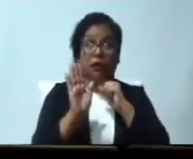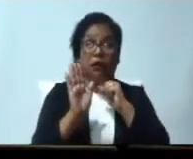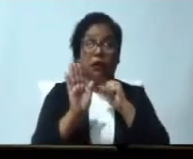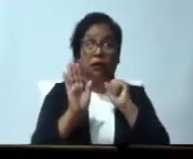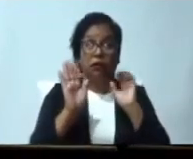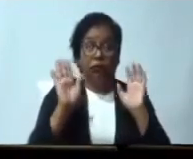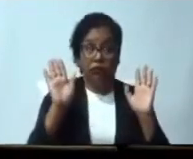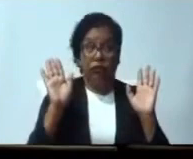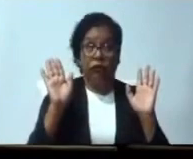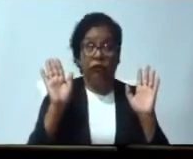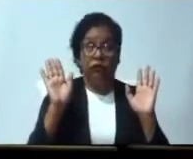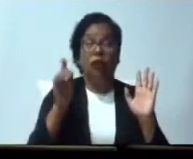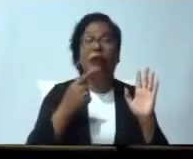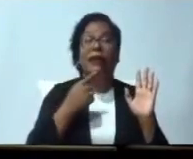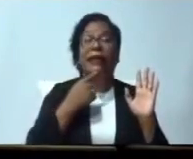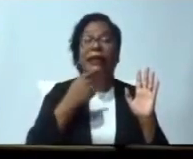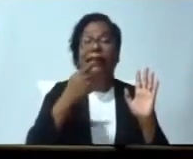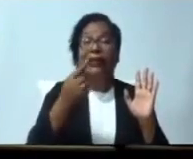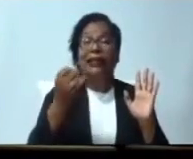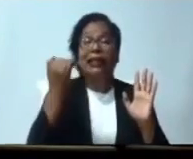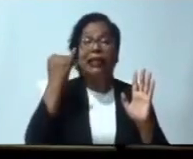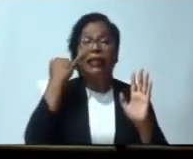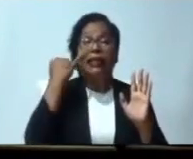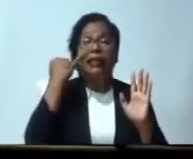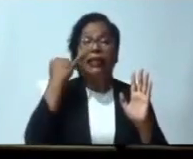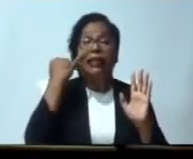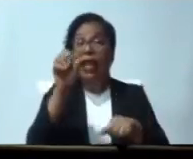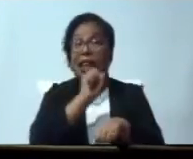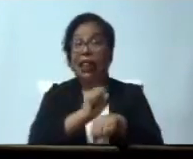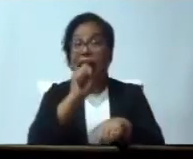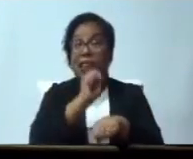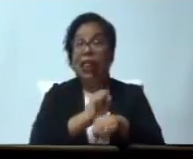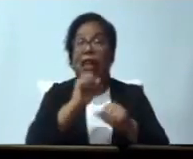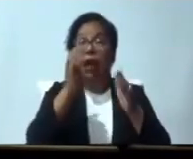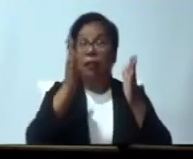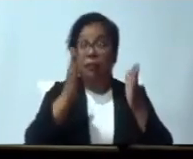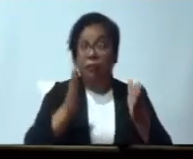es importante el proyecto, no se le puede quitar la importancia,